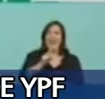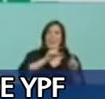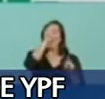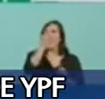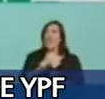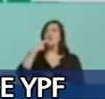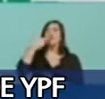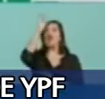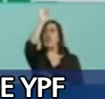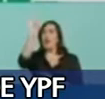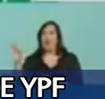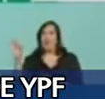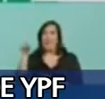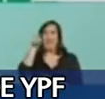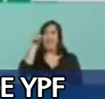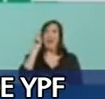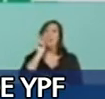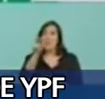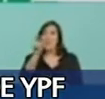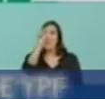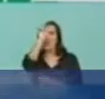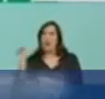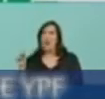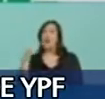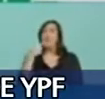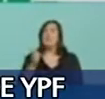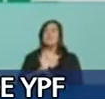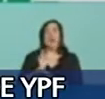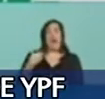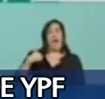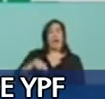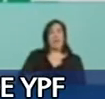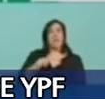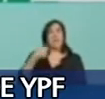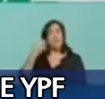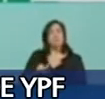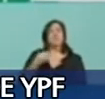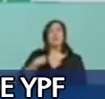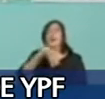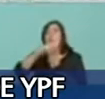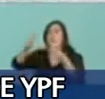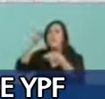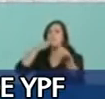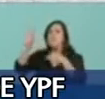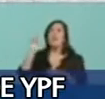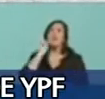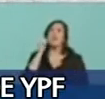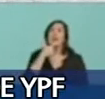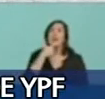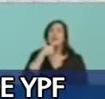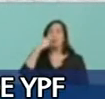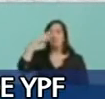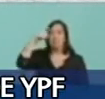roja nos convirtió en importadores netos de gas y